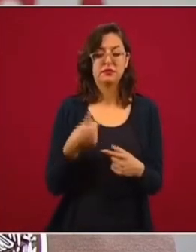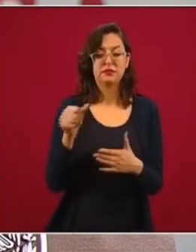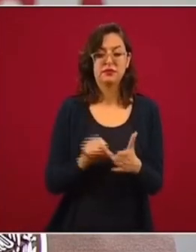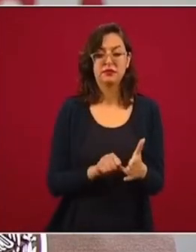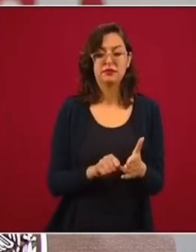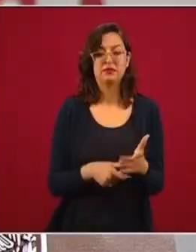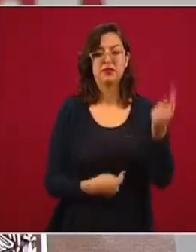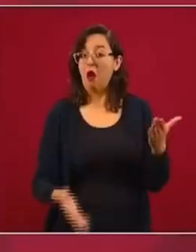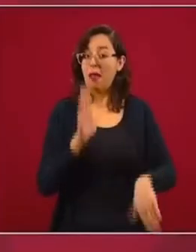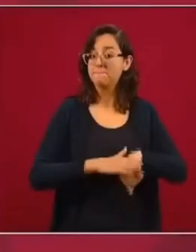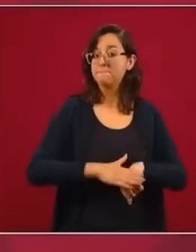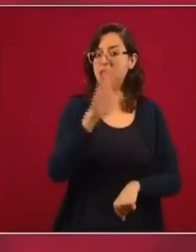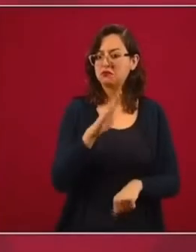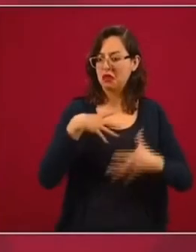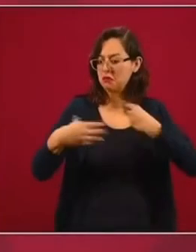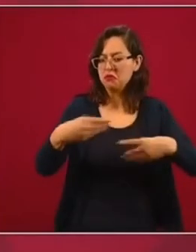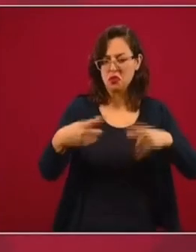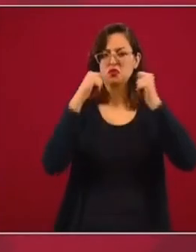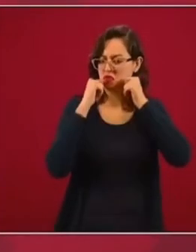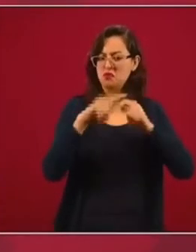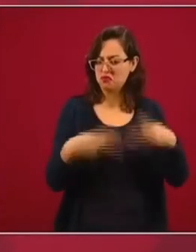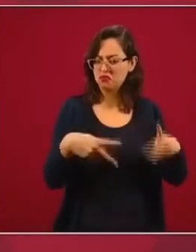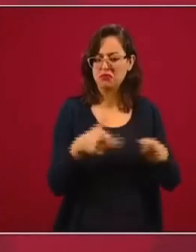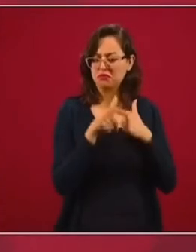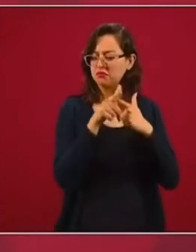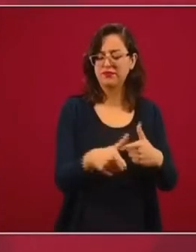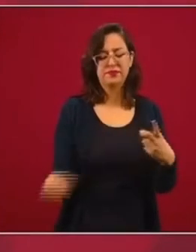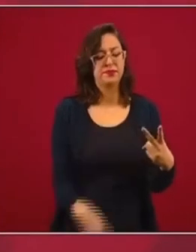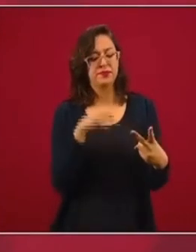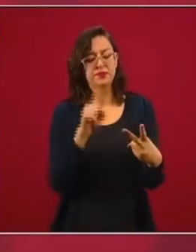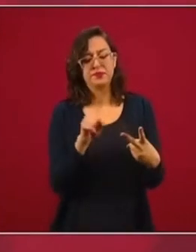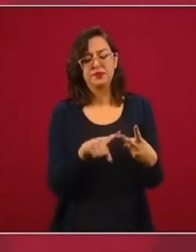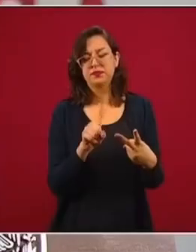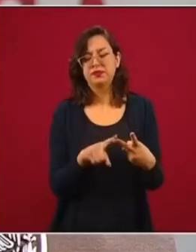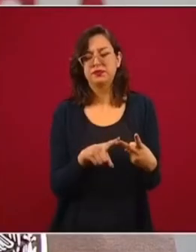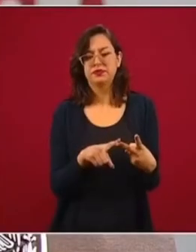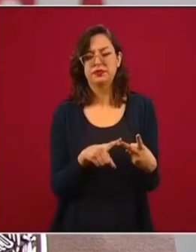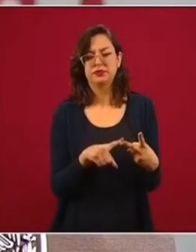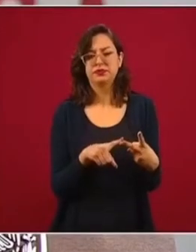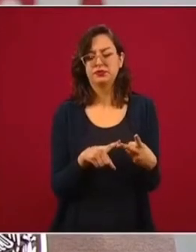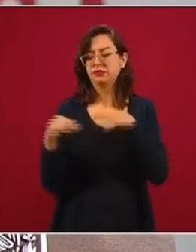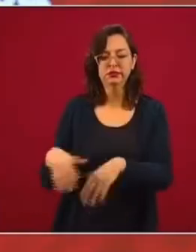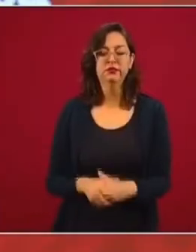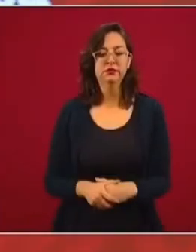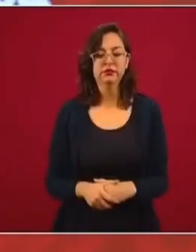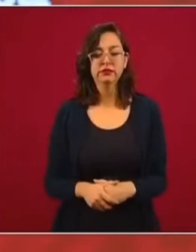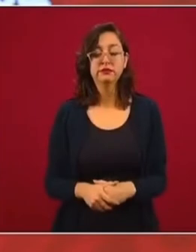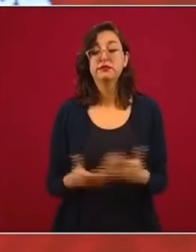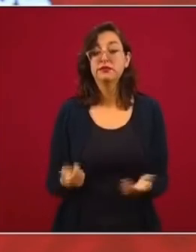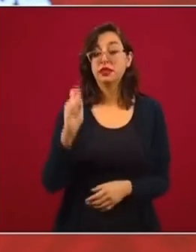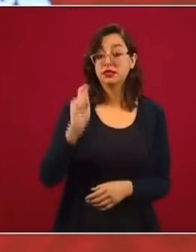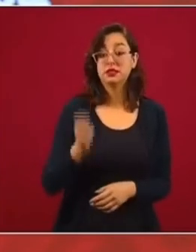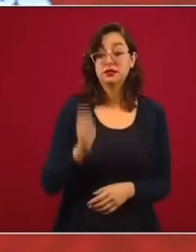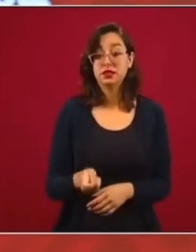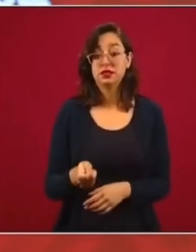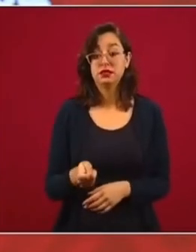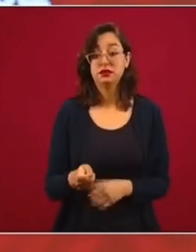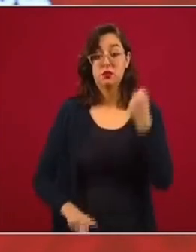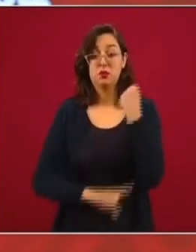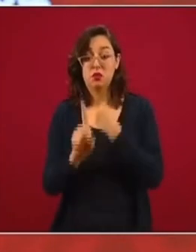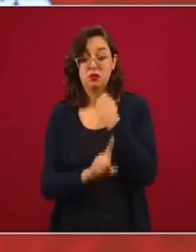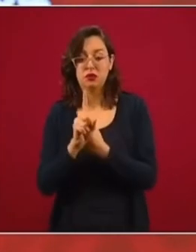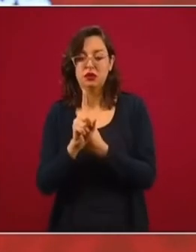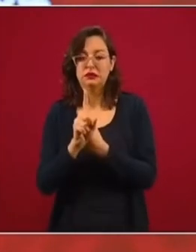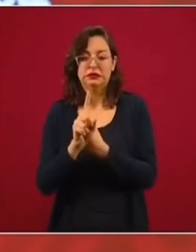de las tiendas de autoservicio. Otro dato importante es cómo ha ido disminuyendo la pérdida de empleos. Eso indica de